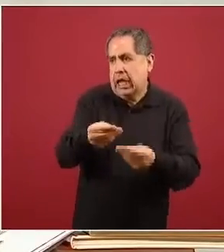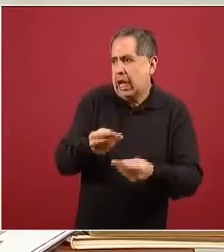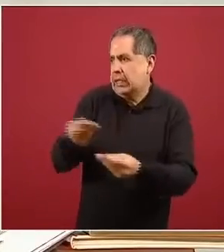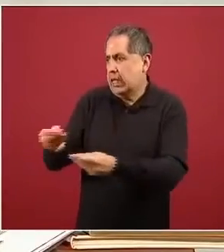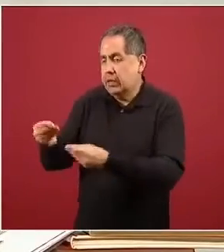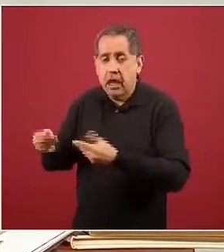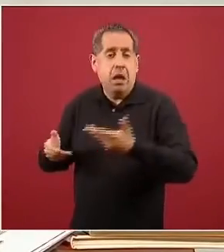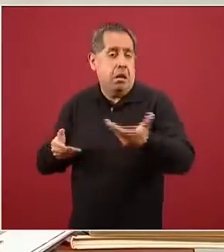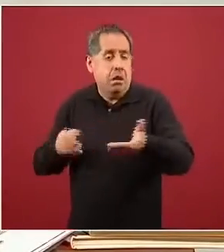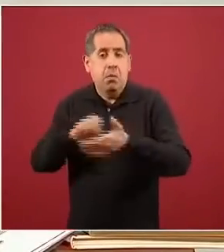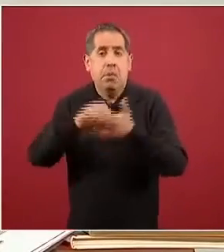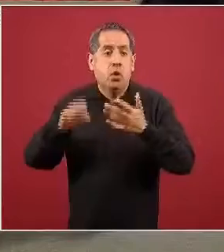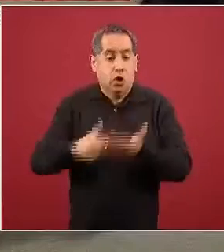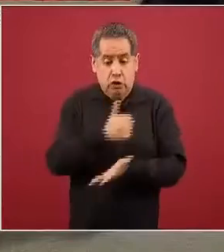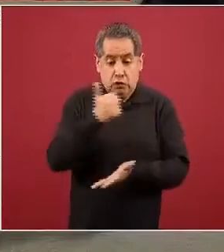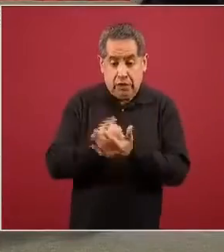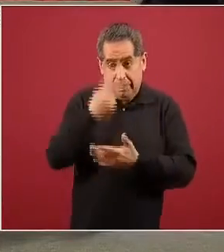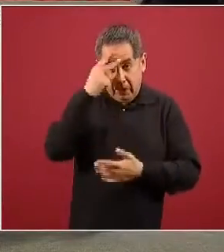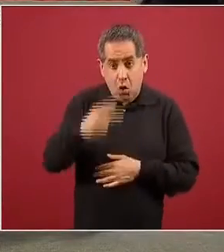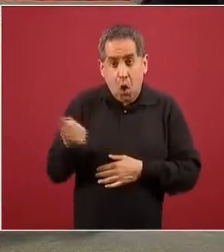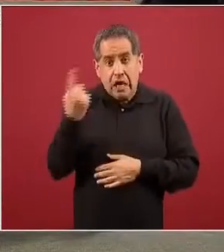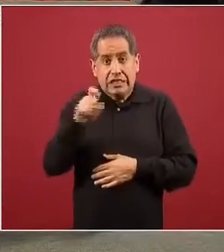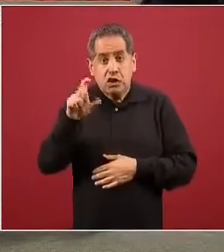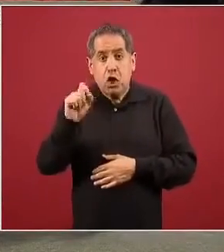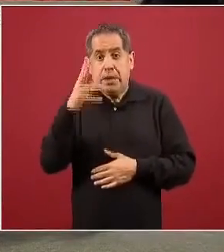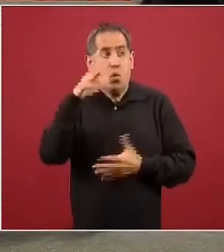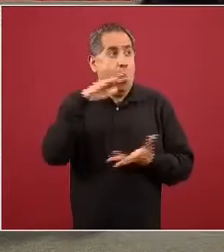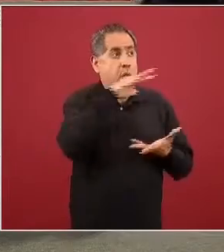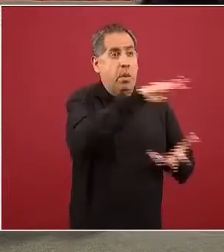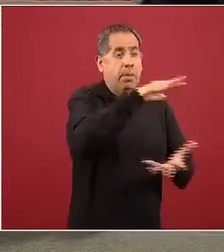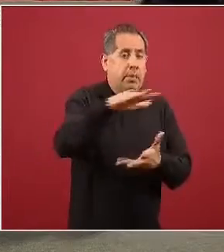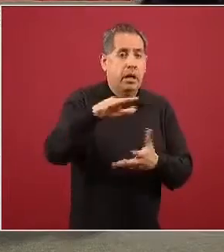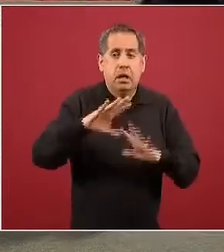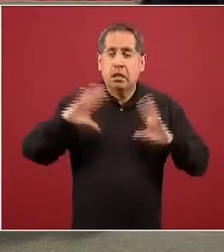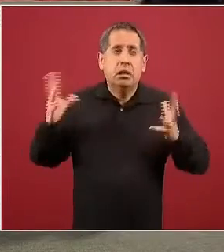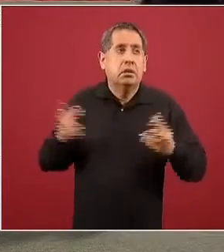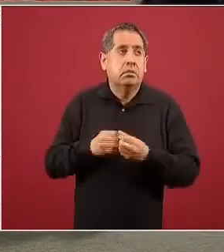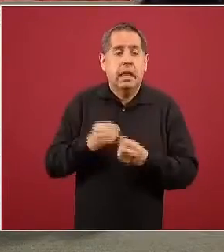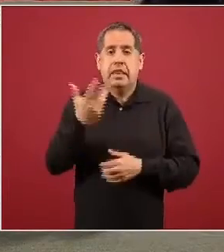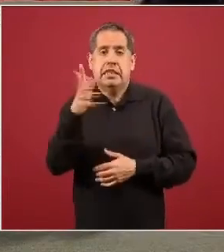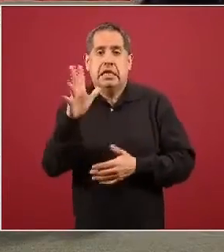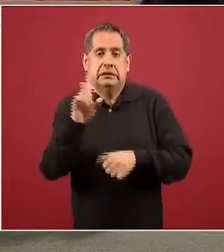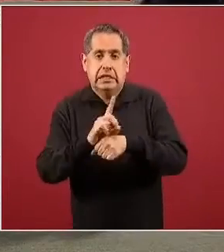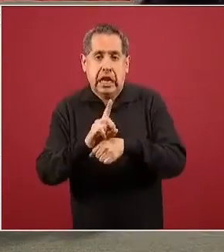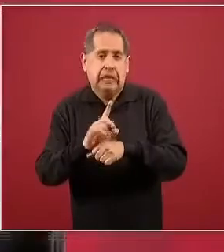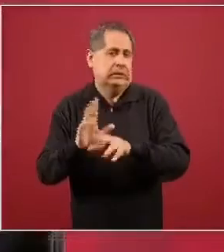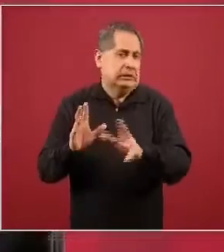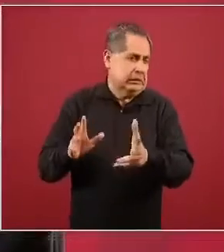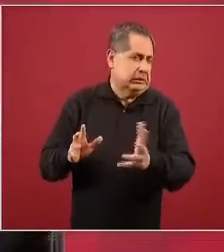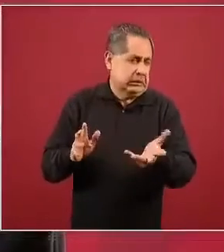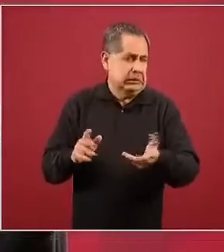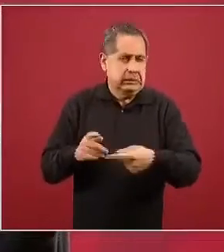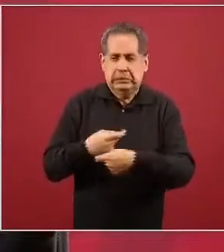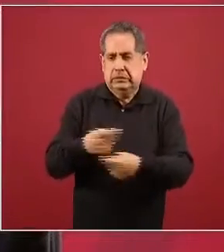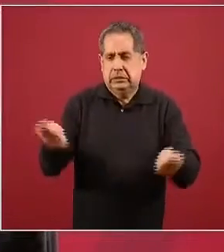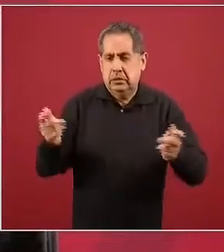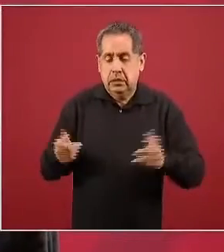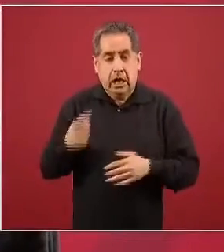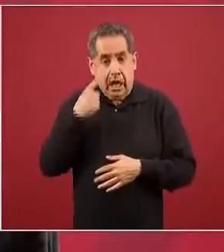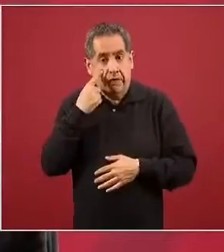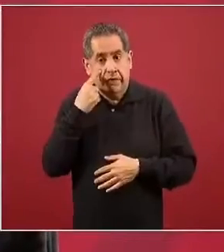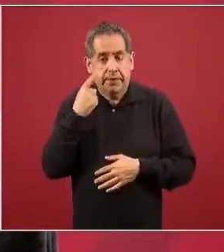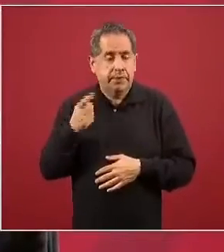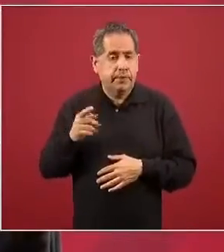Ciudad de México, que tiene 124 almacenes, se distribuyen en 10 días. Entonces, todo el